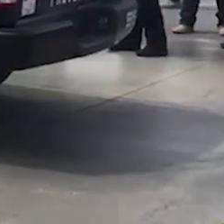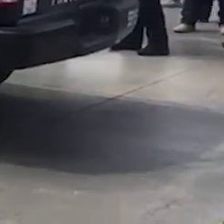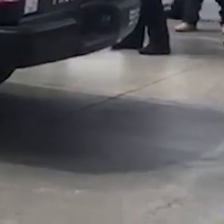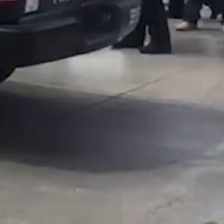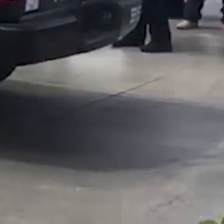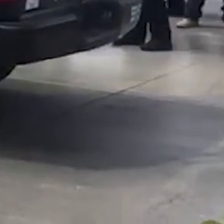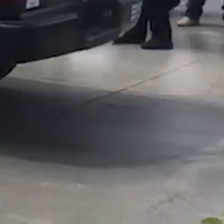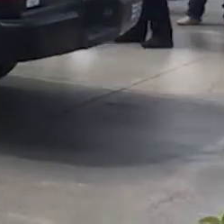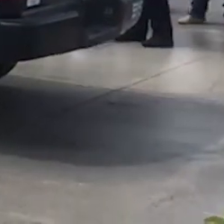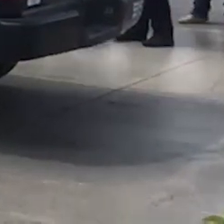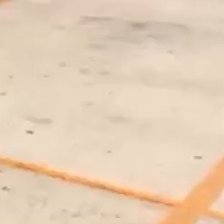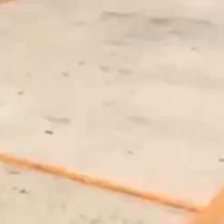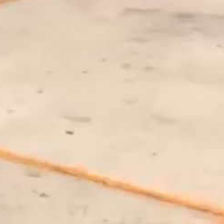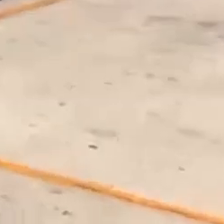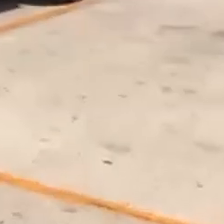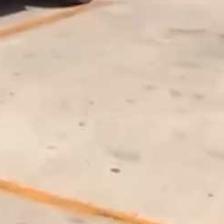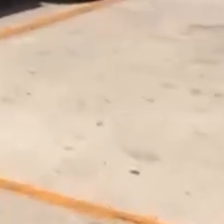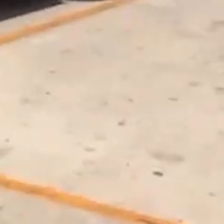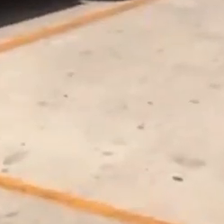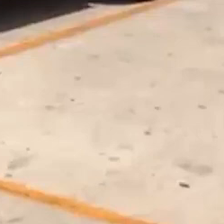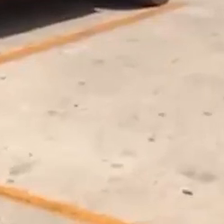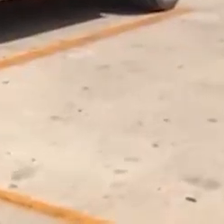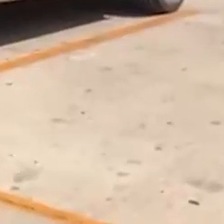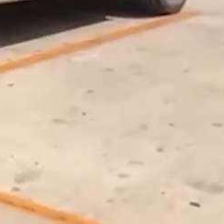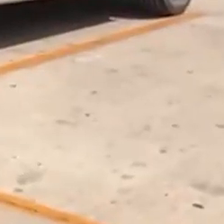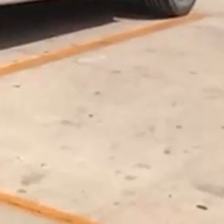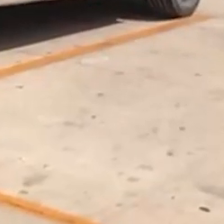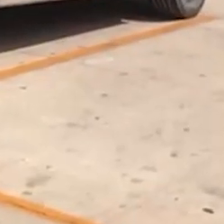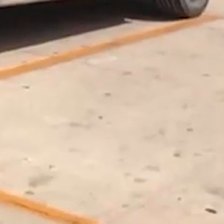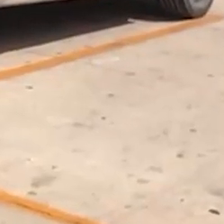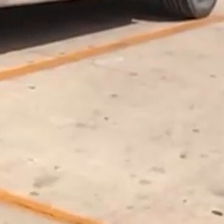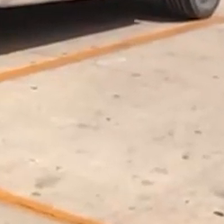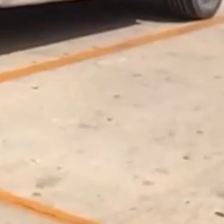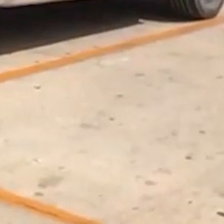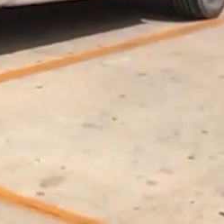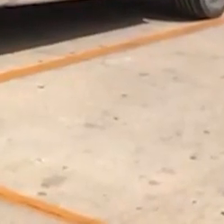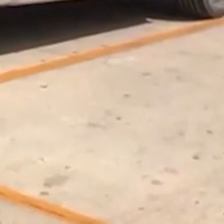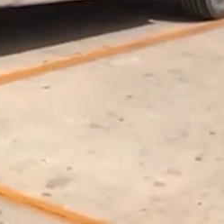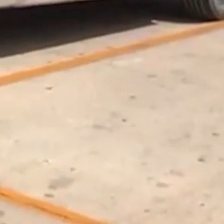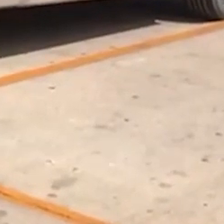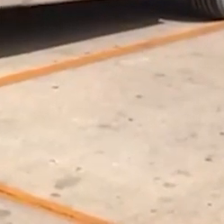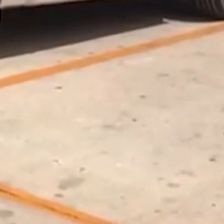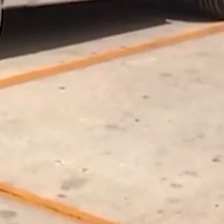con imágenes te queme rodríguez luís más no división